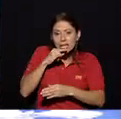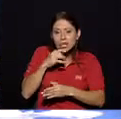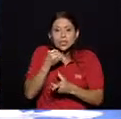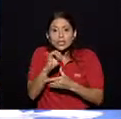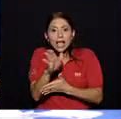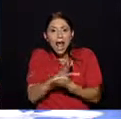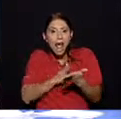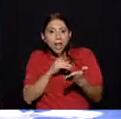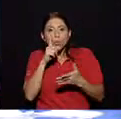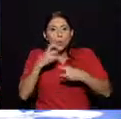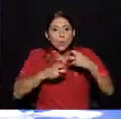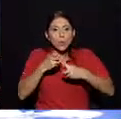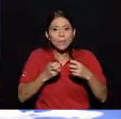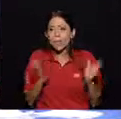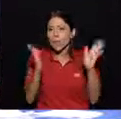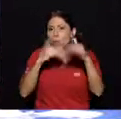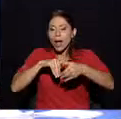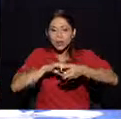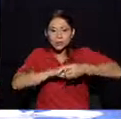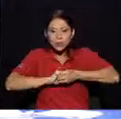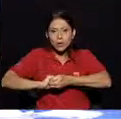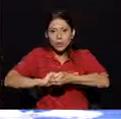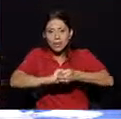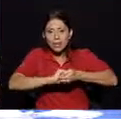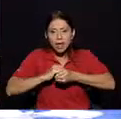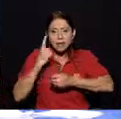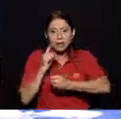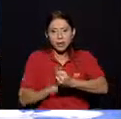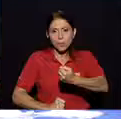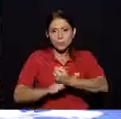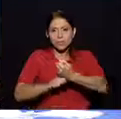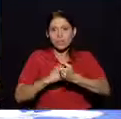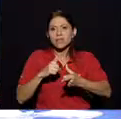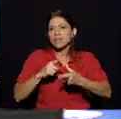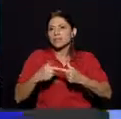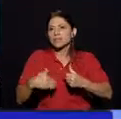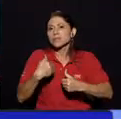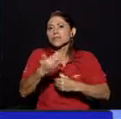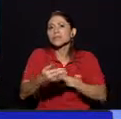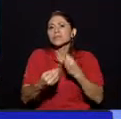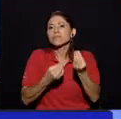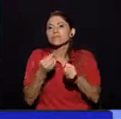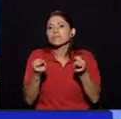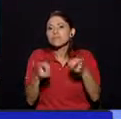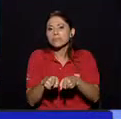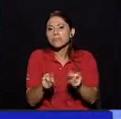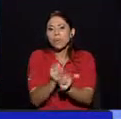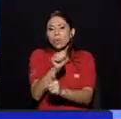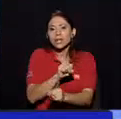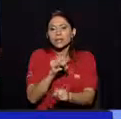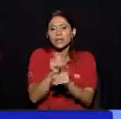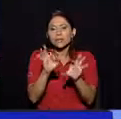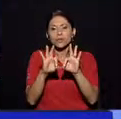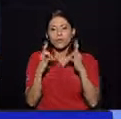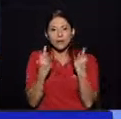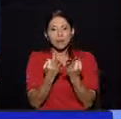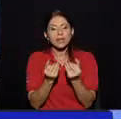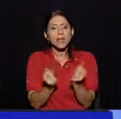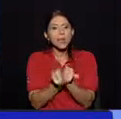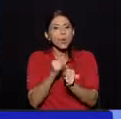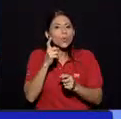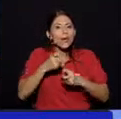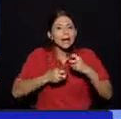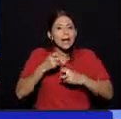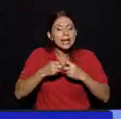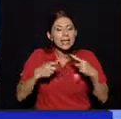familia que tiene una crisis, ¿verdad? Se enojan, golpean a un niño o pasa un comillas, accidente, porque algunos parecen accidentes,